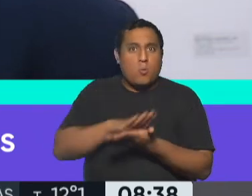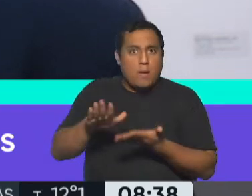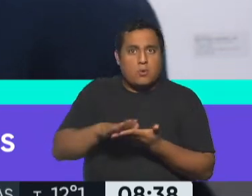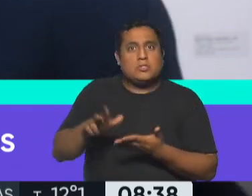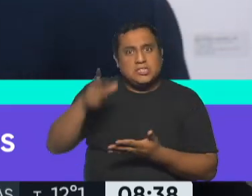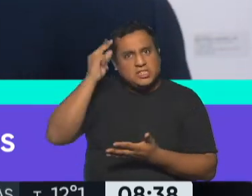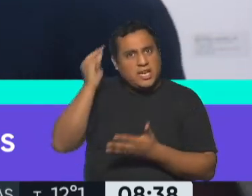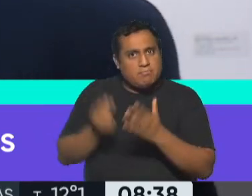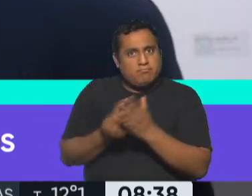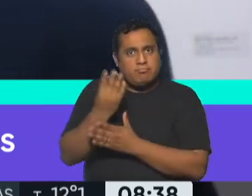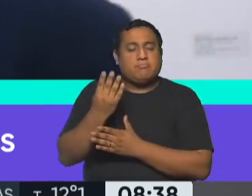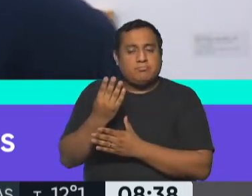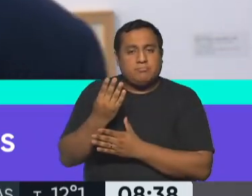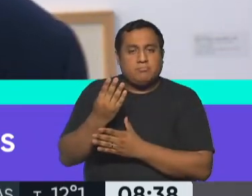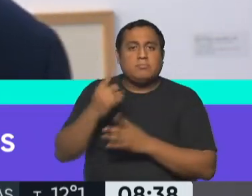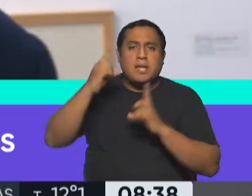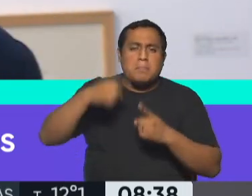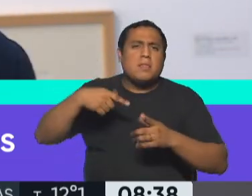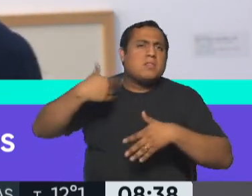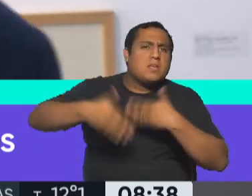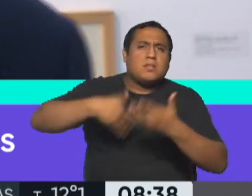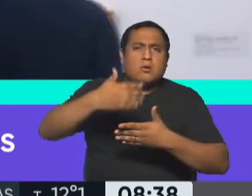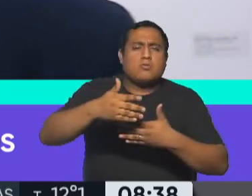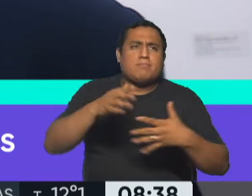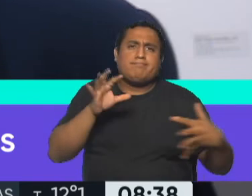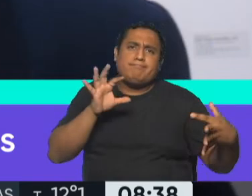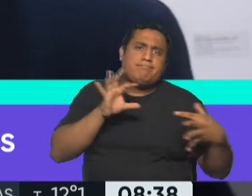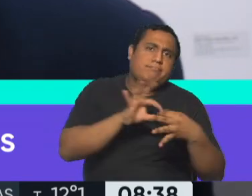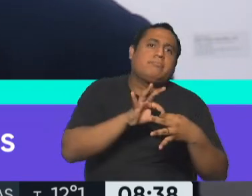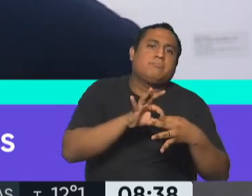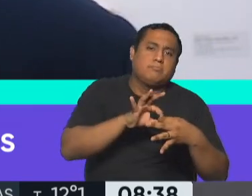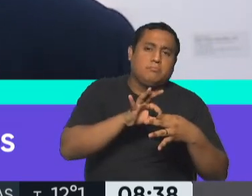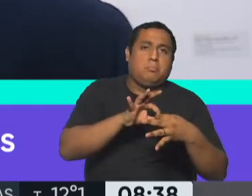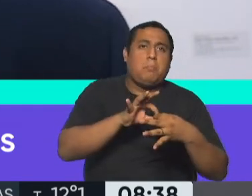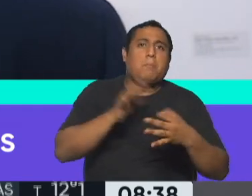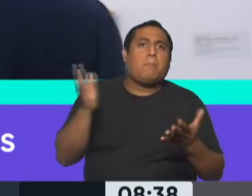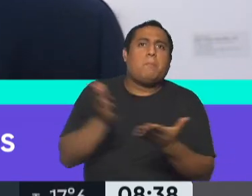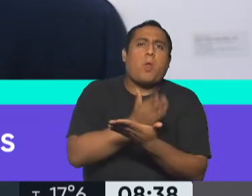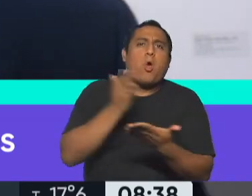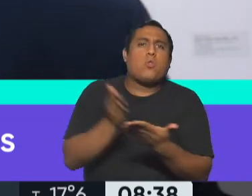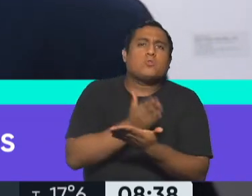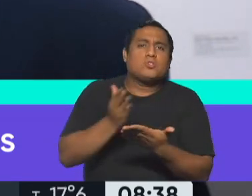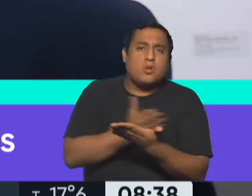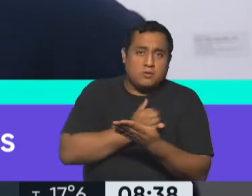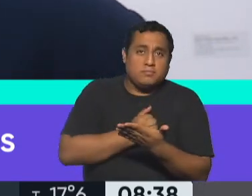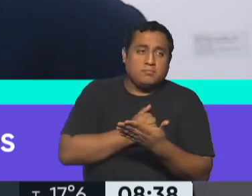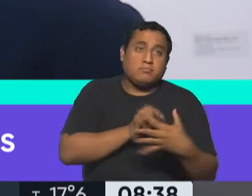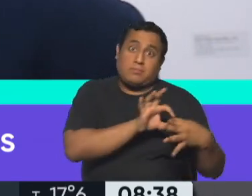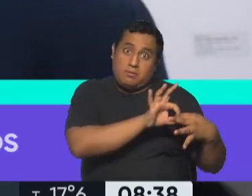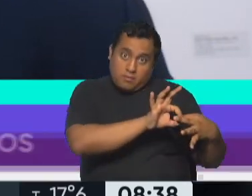desarrollado y también desarrollar en conjunto en Chile encadenamientos productivos que nos permitan,